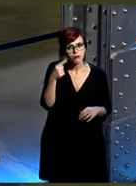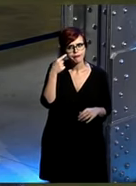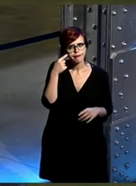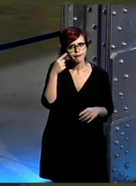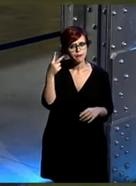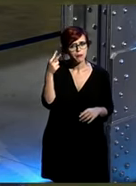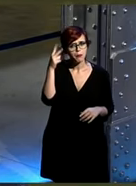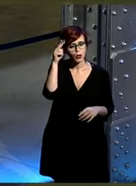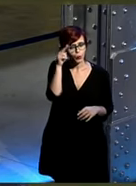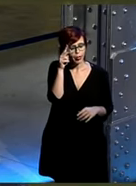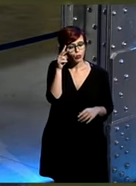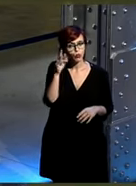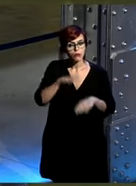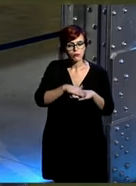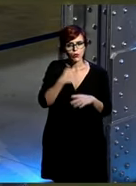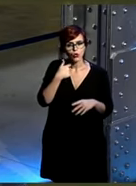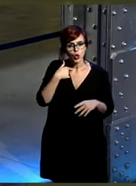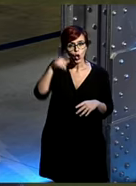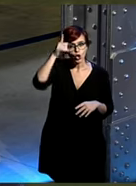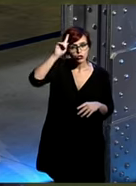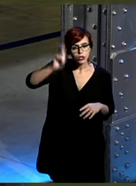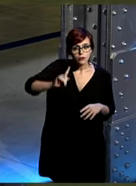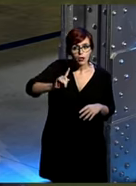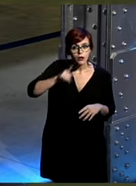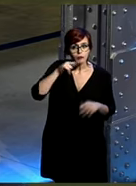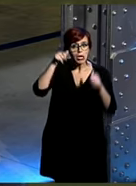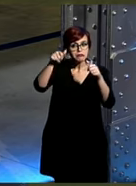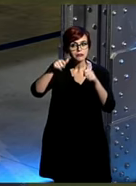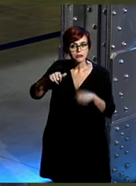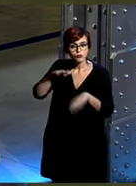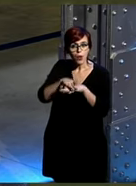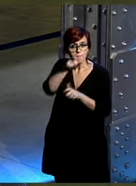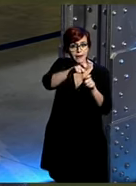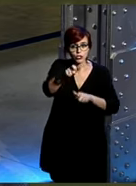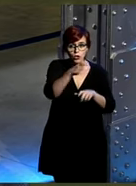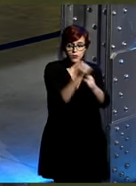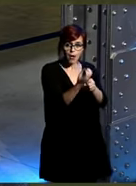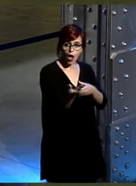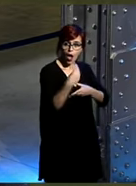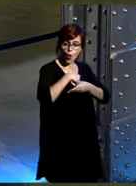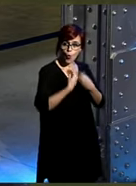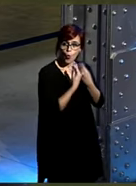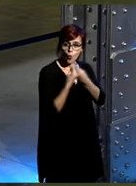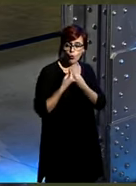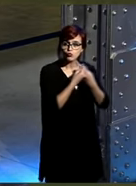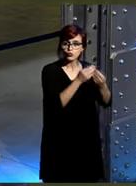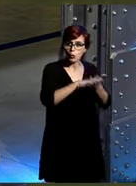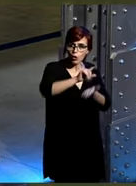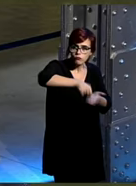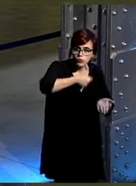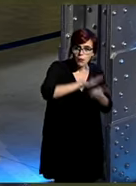preocupar cuando me di cuenta que no sabía cuál era la titulación académica de la gente que estaba trabajando conmigo y que yo había decidido